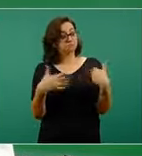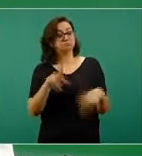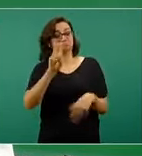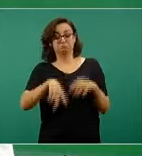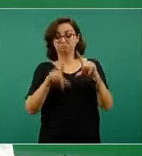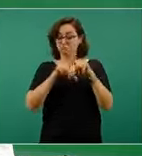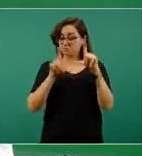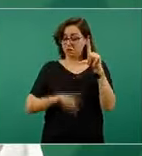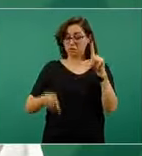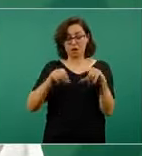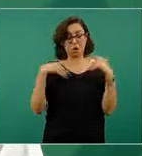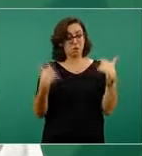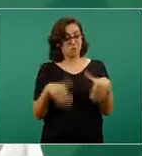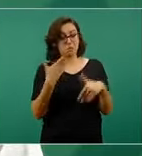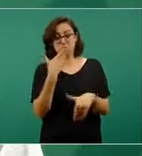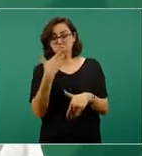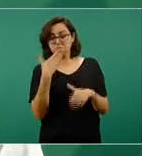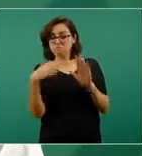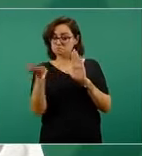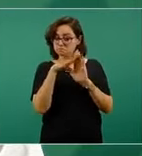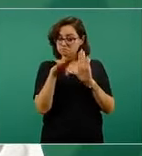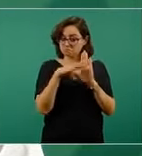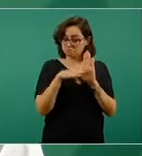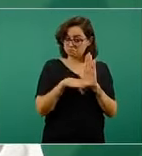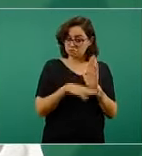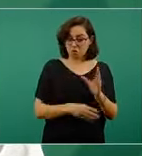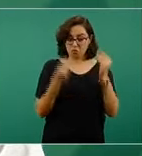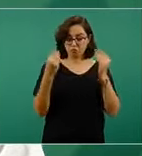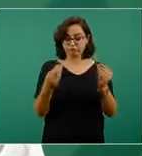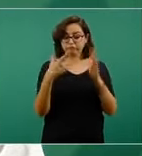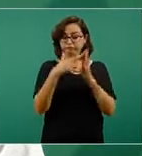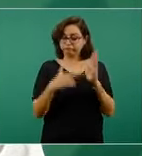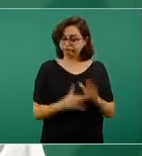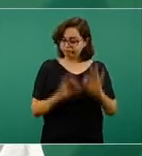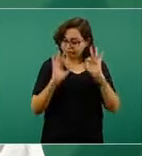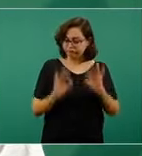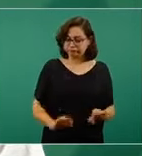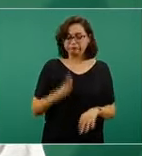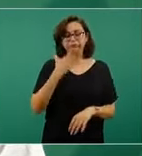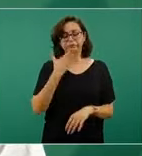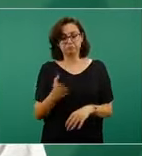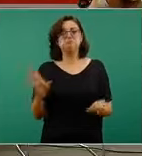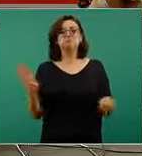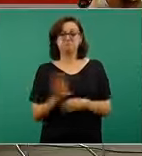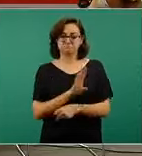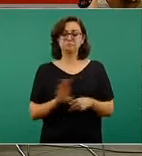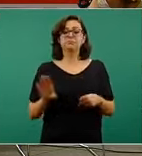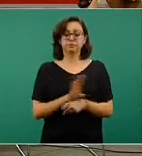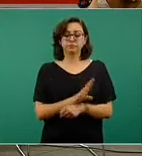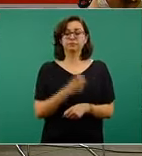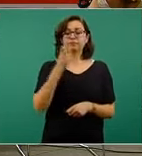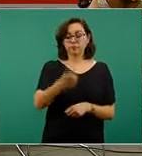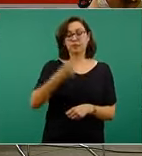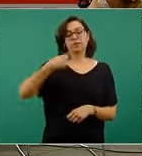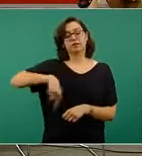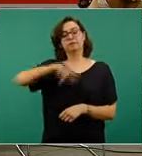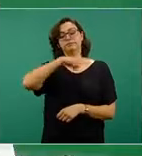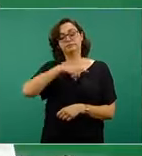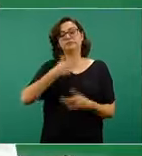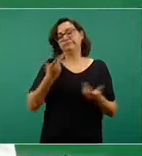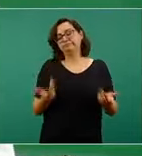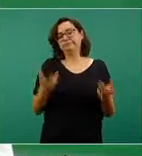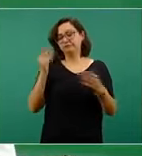de intervenciones que ha considerado el Gobierno de México. Esto ha sido muy benéfico. Entonces, de ahí estamos tomando, y mañana